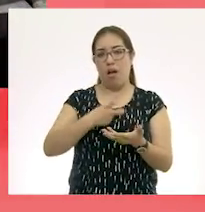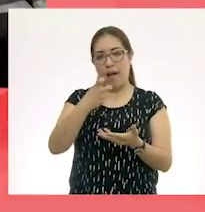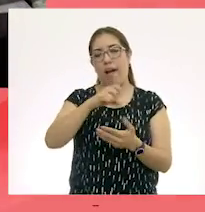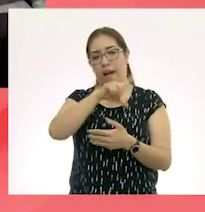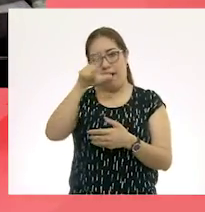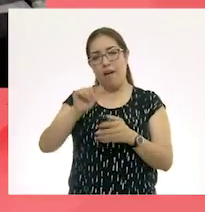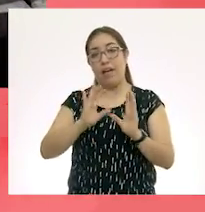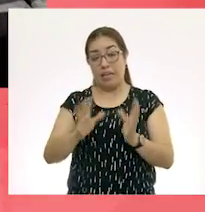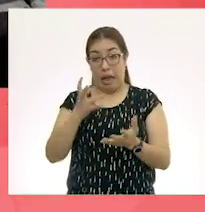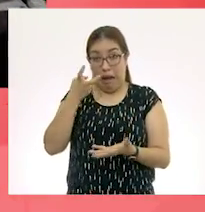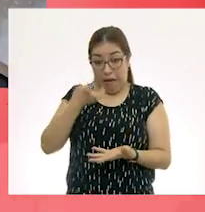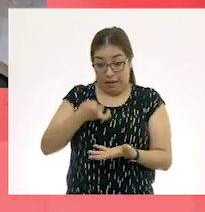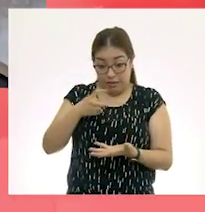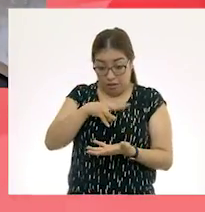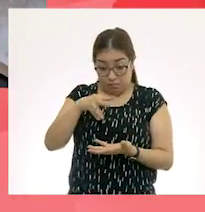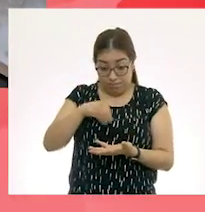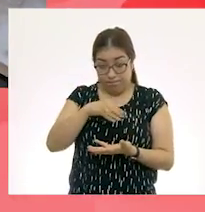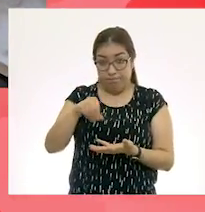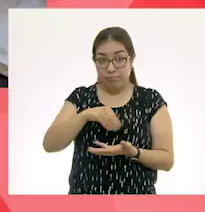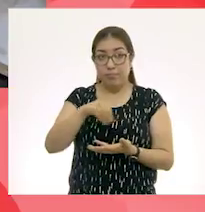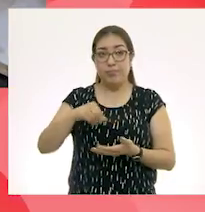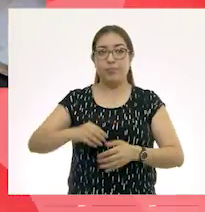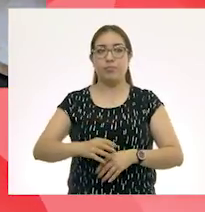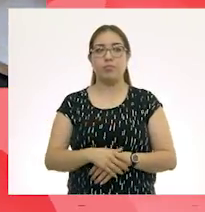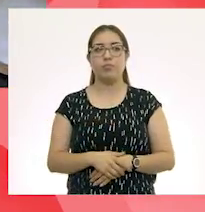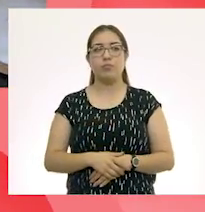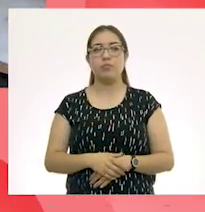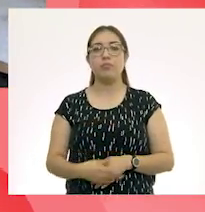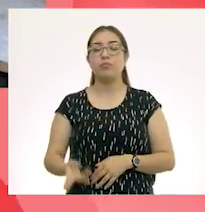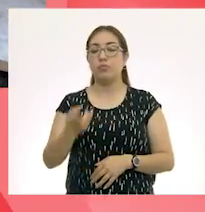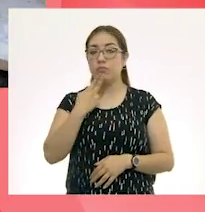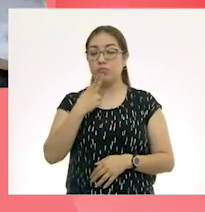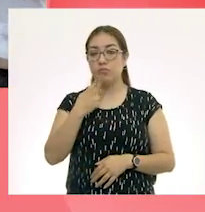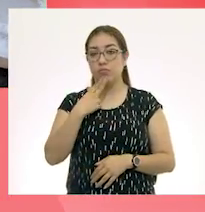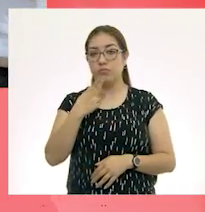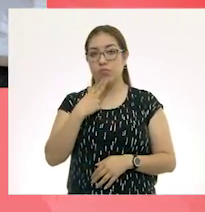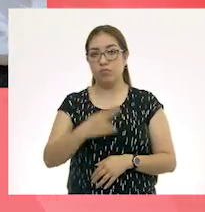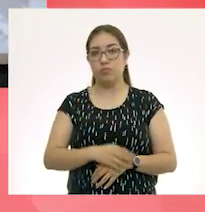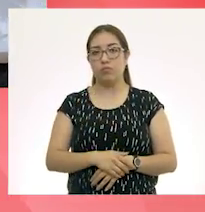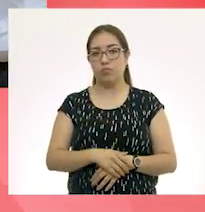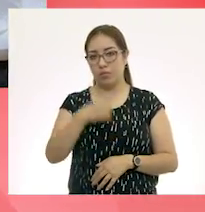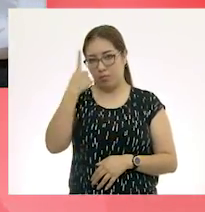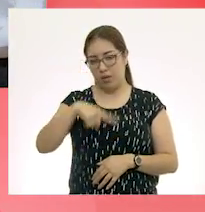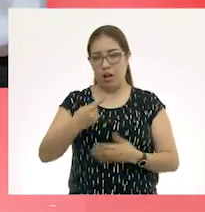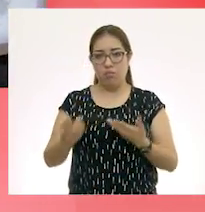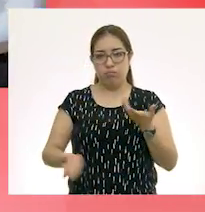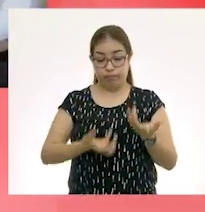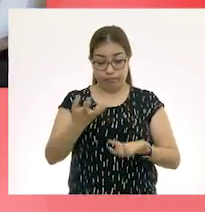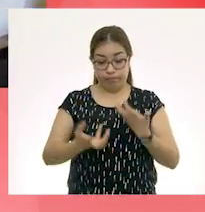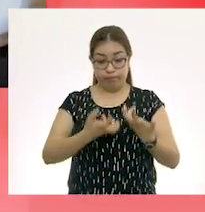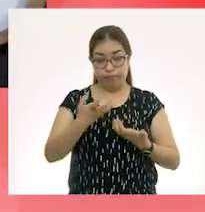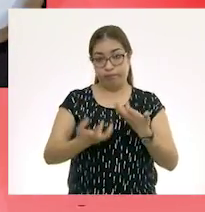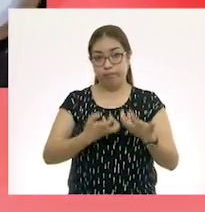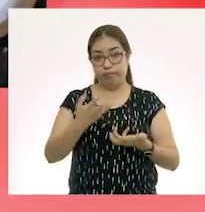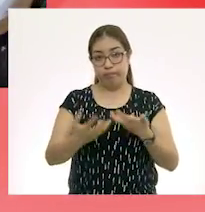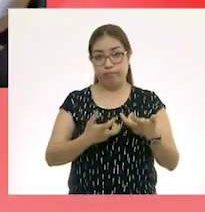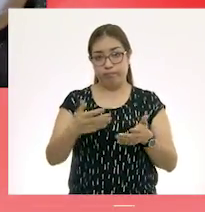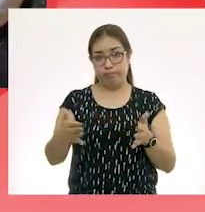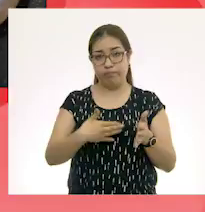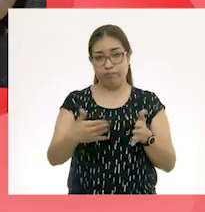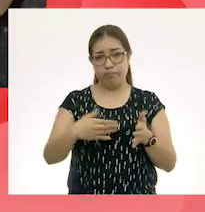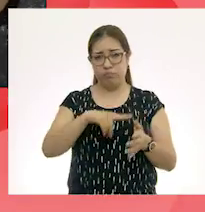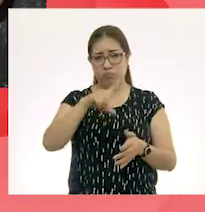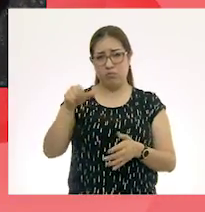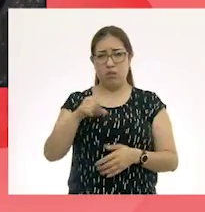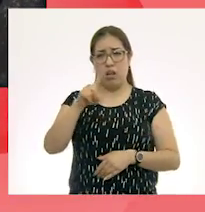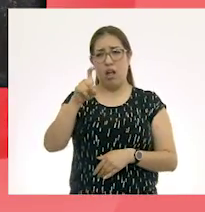ya con el pinol que se deshace, ese lo pusemos en el fogón y se le pone poquita agüita